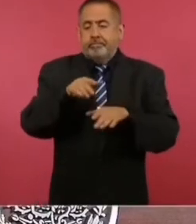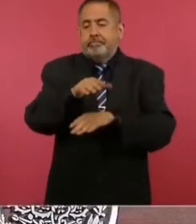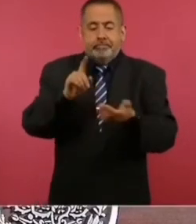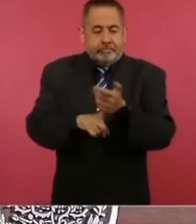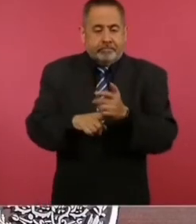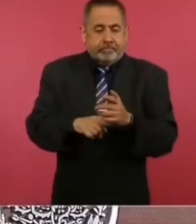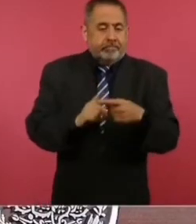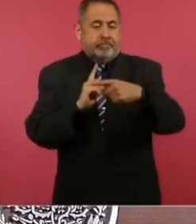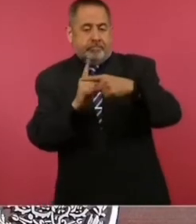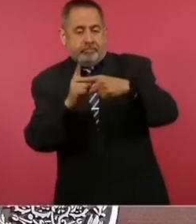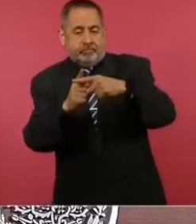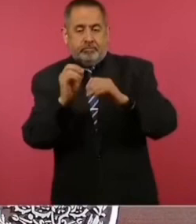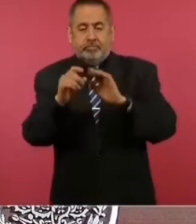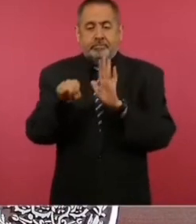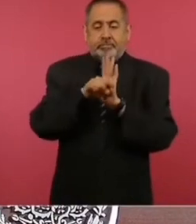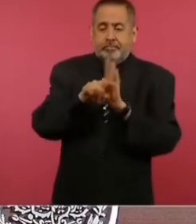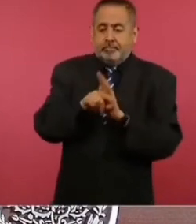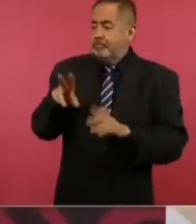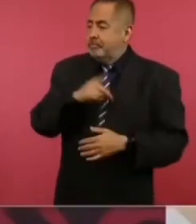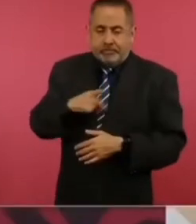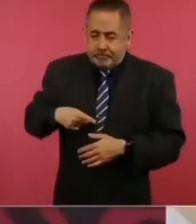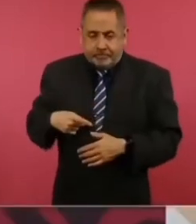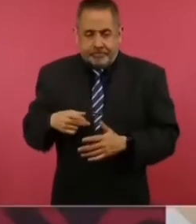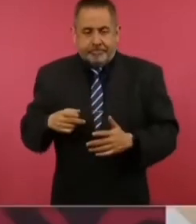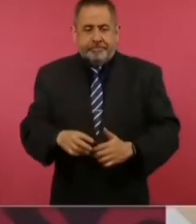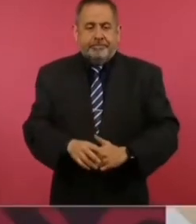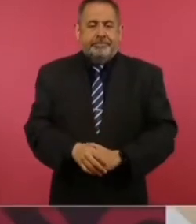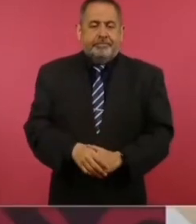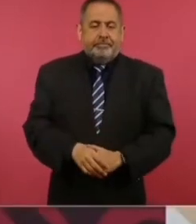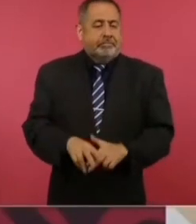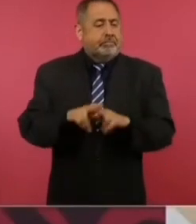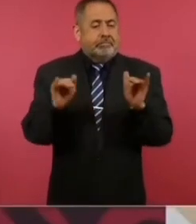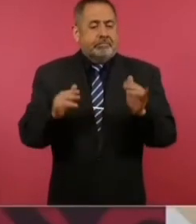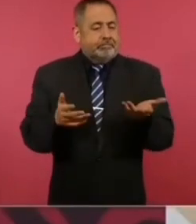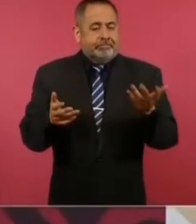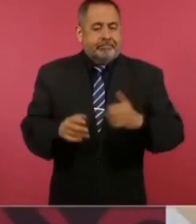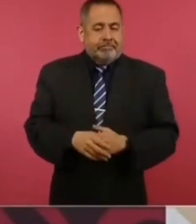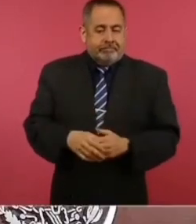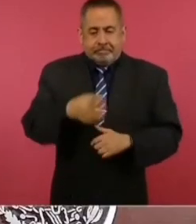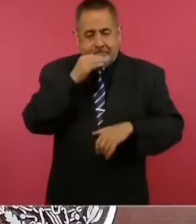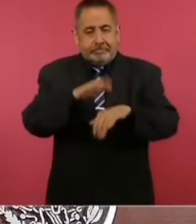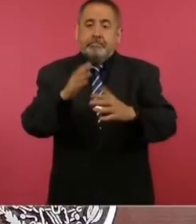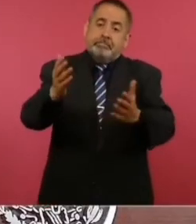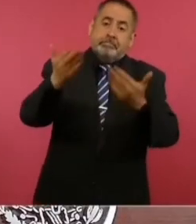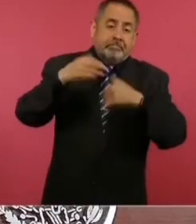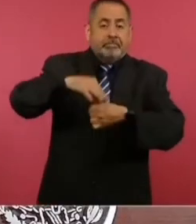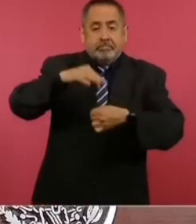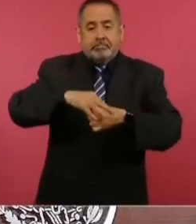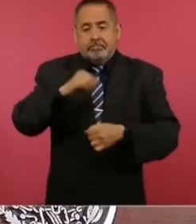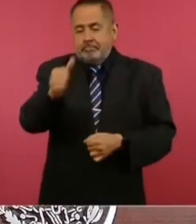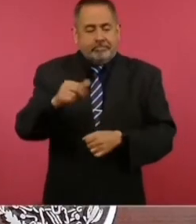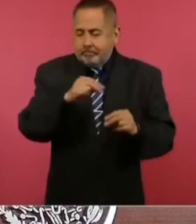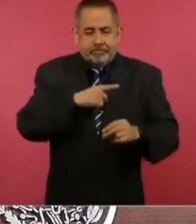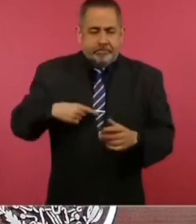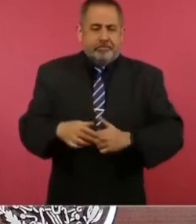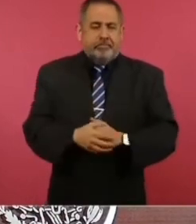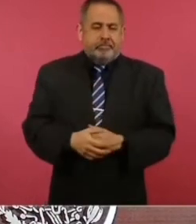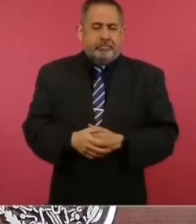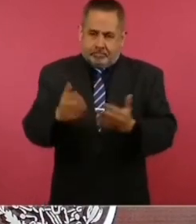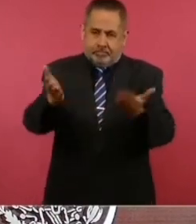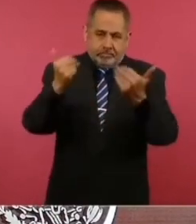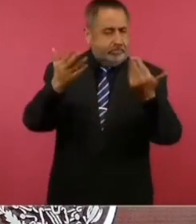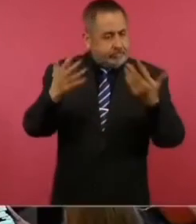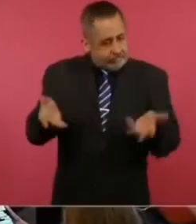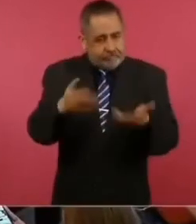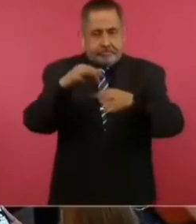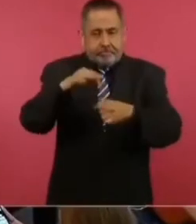sea de forma positiva o negativa. O sea, ni siquiera puedo llamar a votar. Que salgan a votar, no